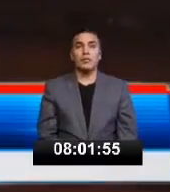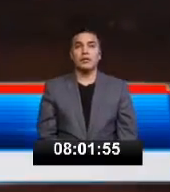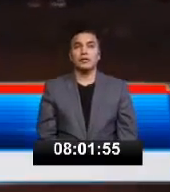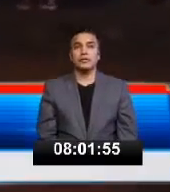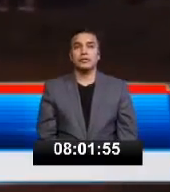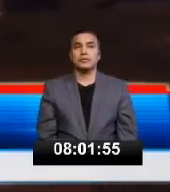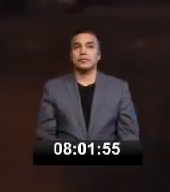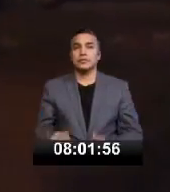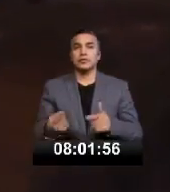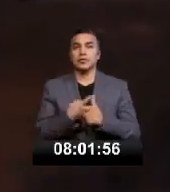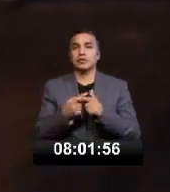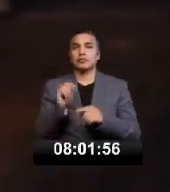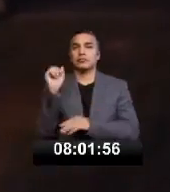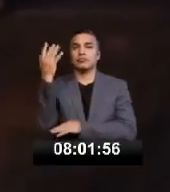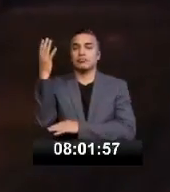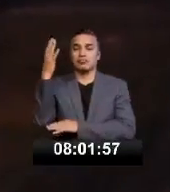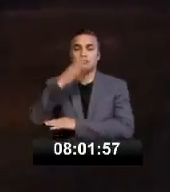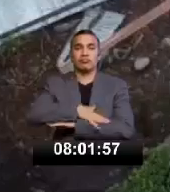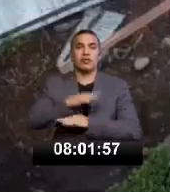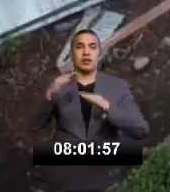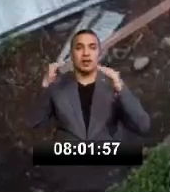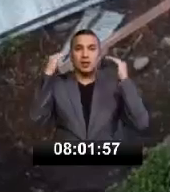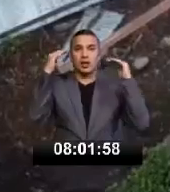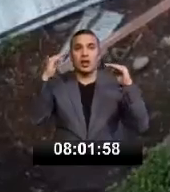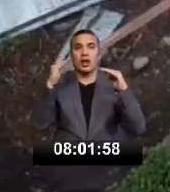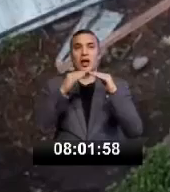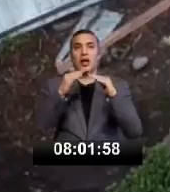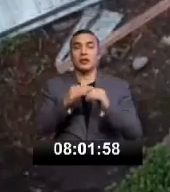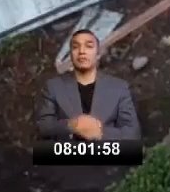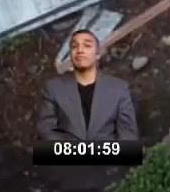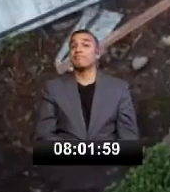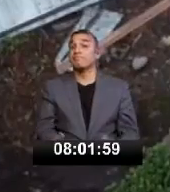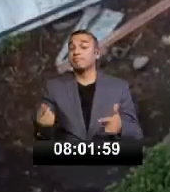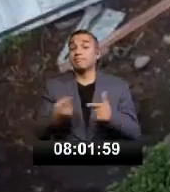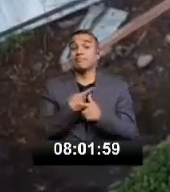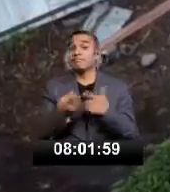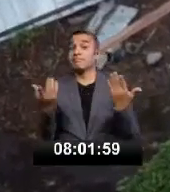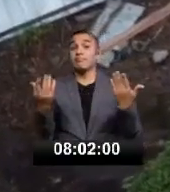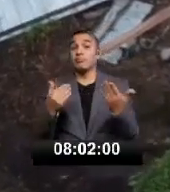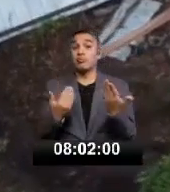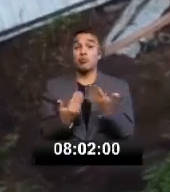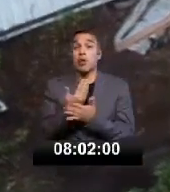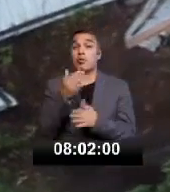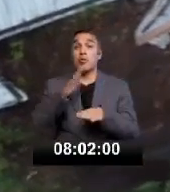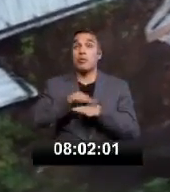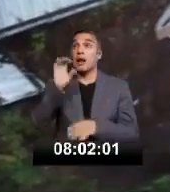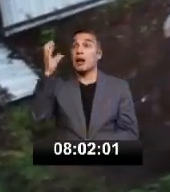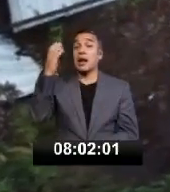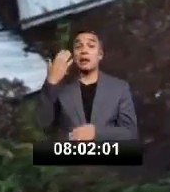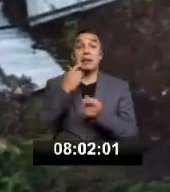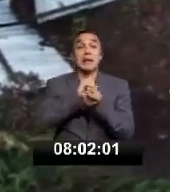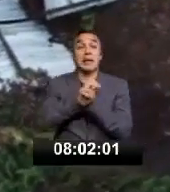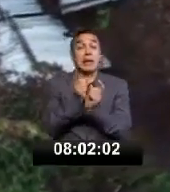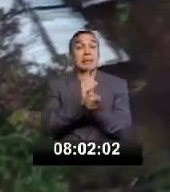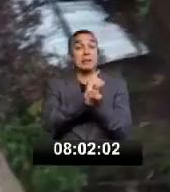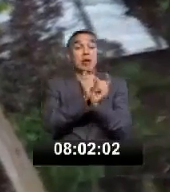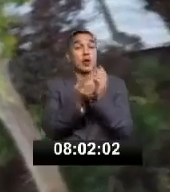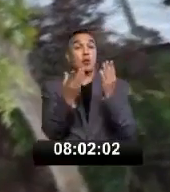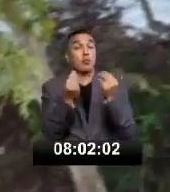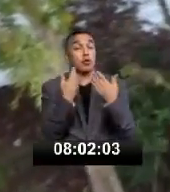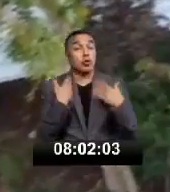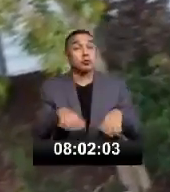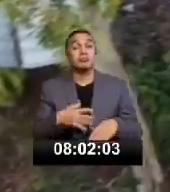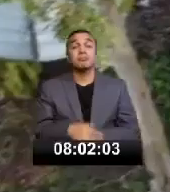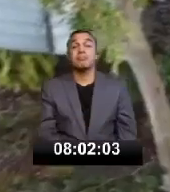prácticamente el árbol se fue sobre el techo. Lo cierto es que son sucesos nuevos de un clima que experimenta cambios que